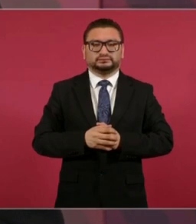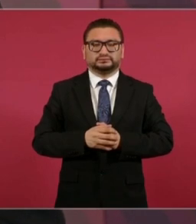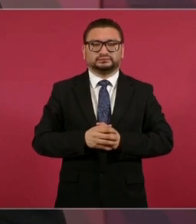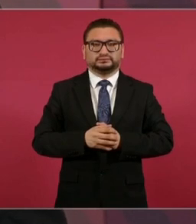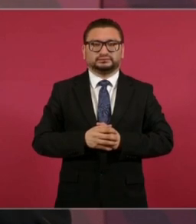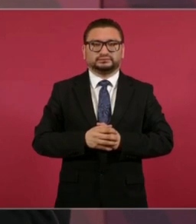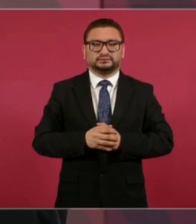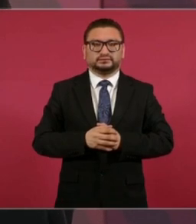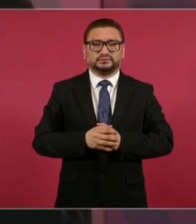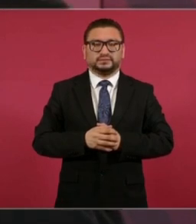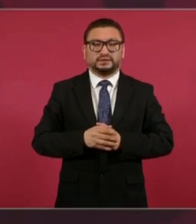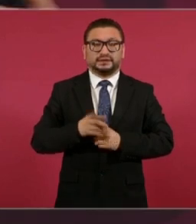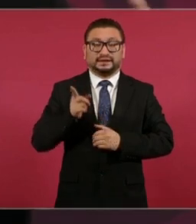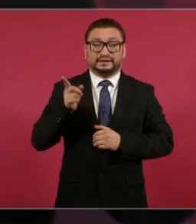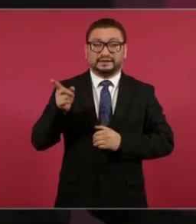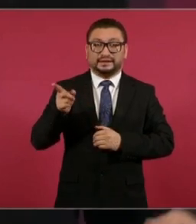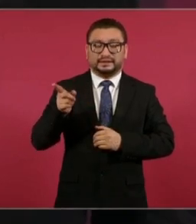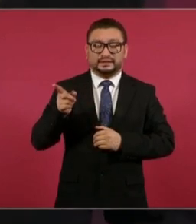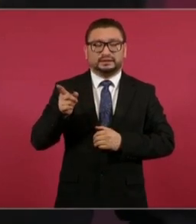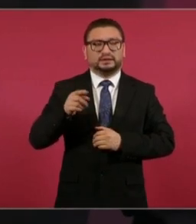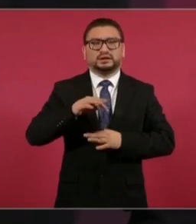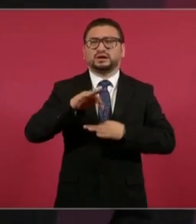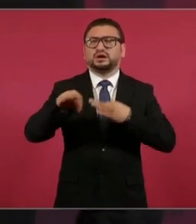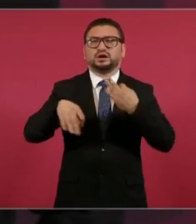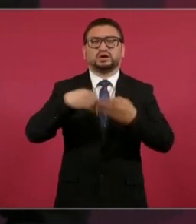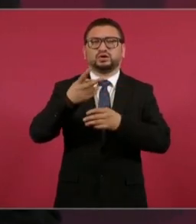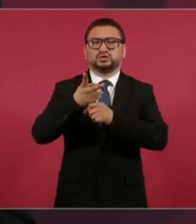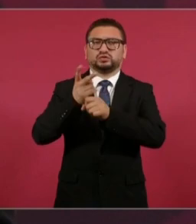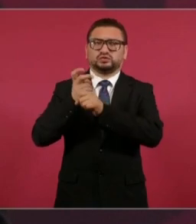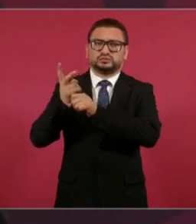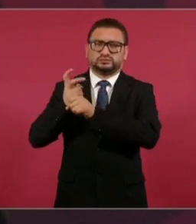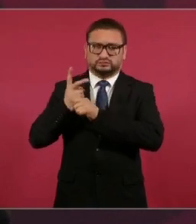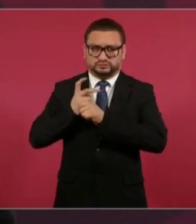gobernación invitó a todos